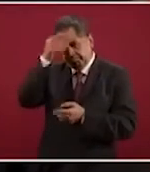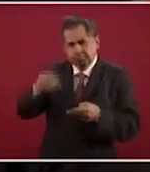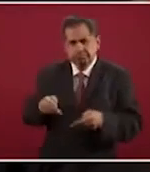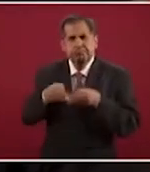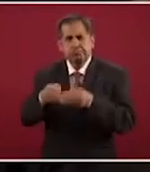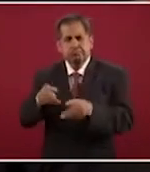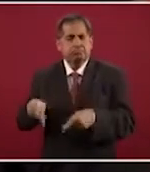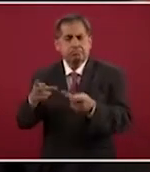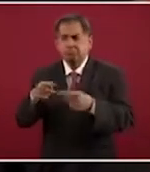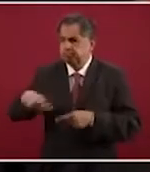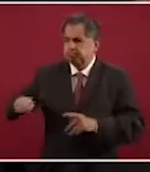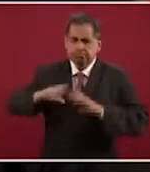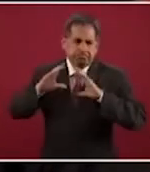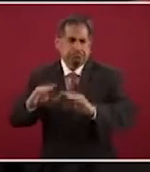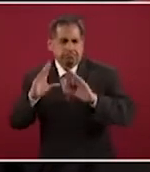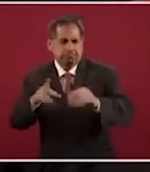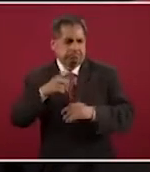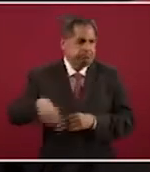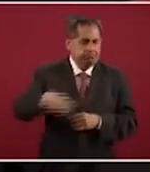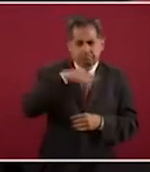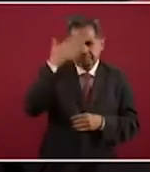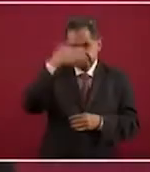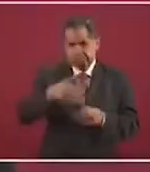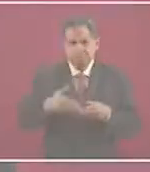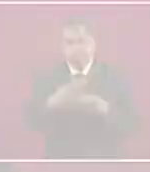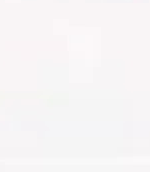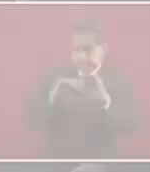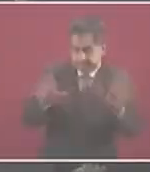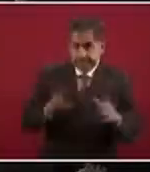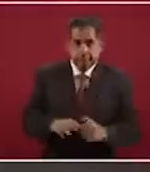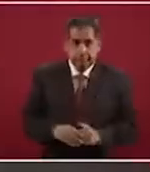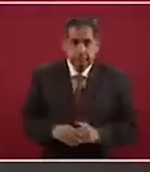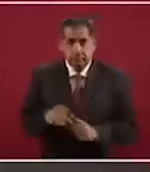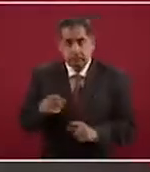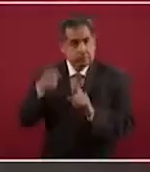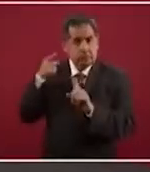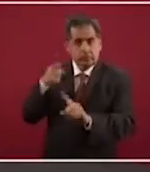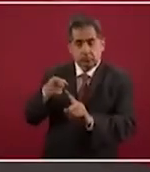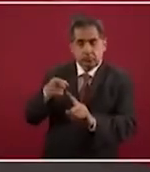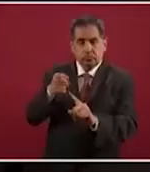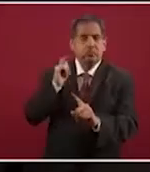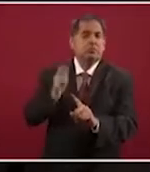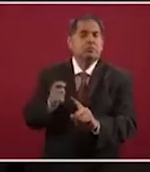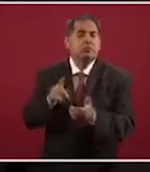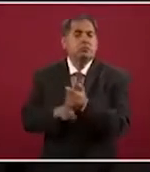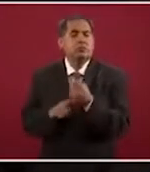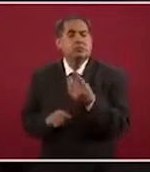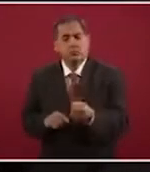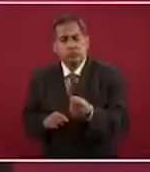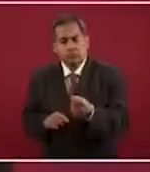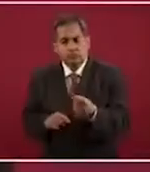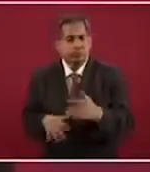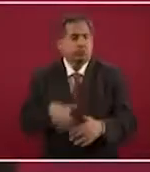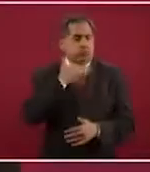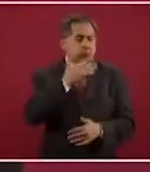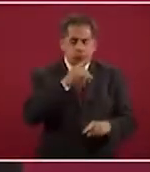Ellos capacitan, forman para la marina mercante, que el propósito es acabar con